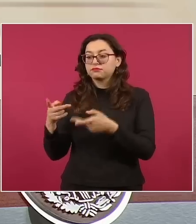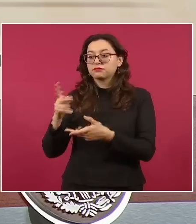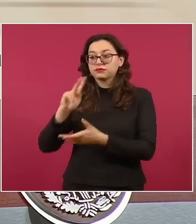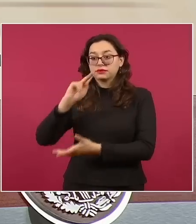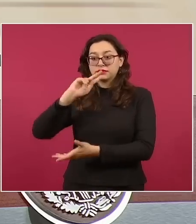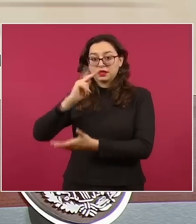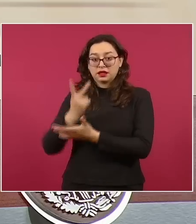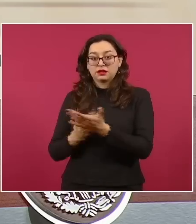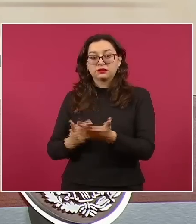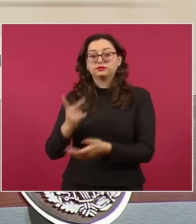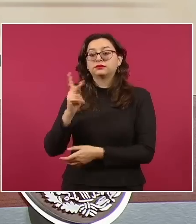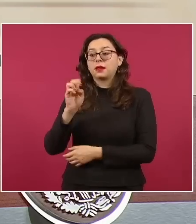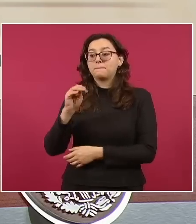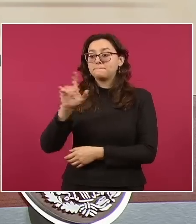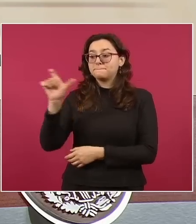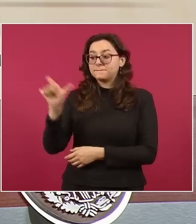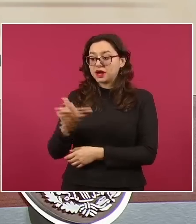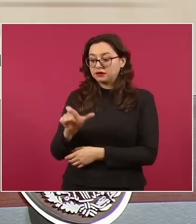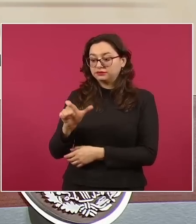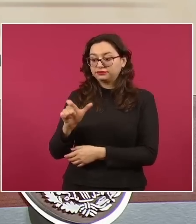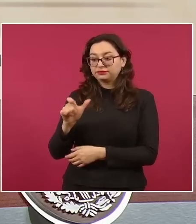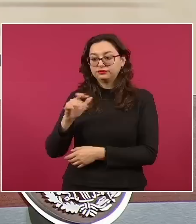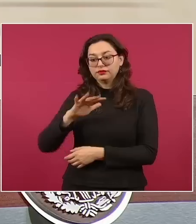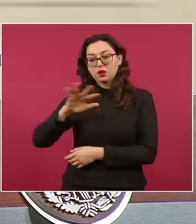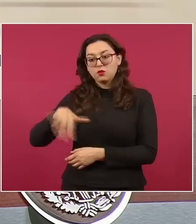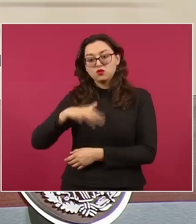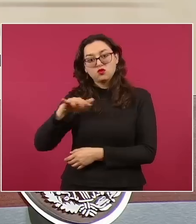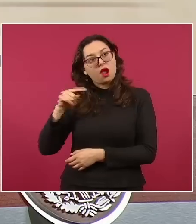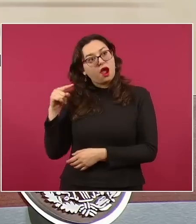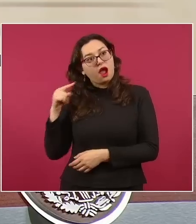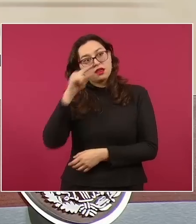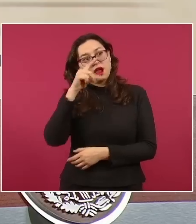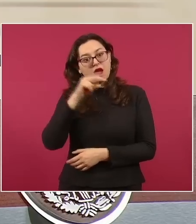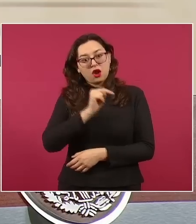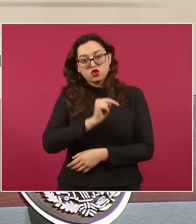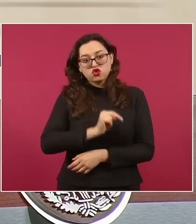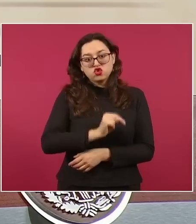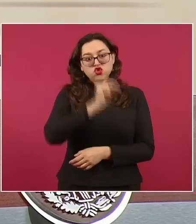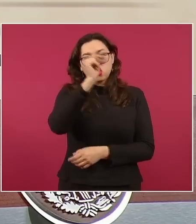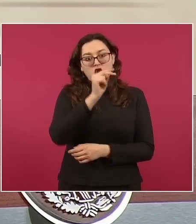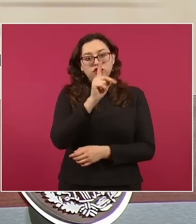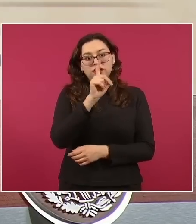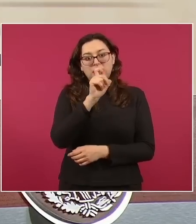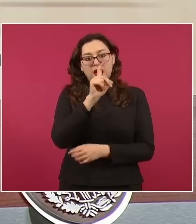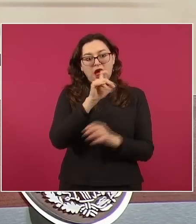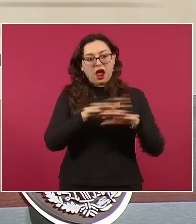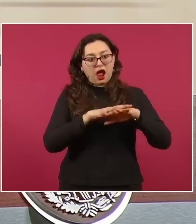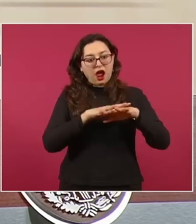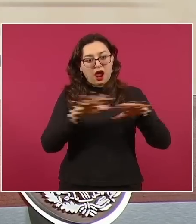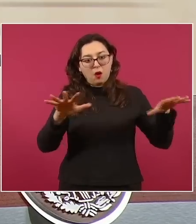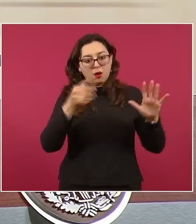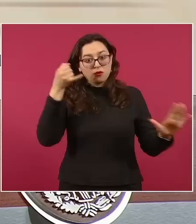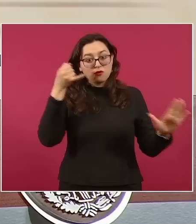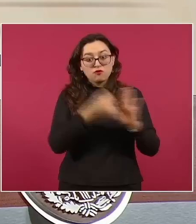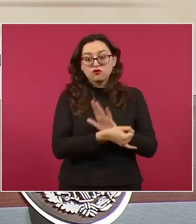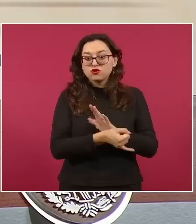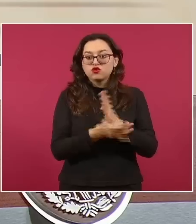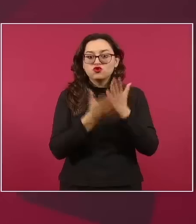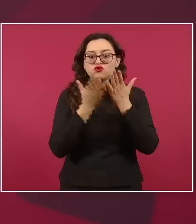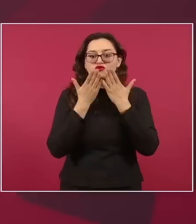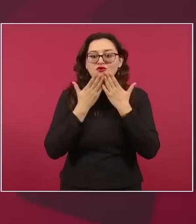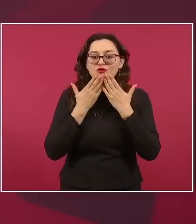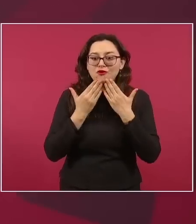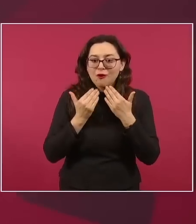en perforación de pozos en el norte, en las aguas profundas, donde no hay petróleo o cuesta